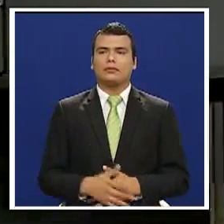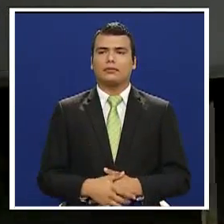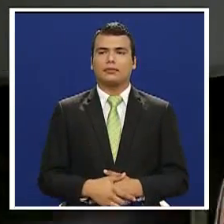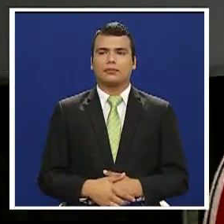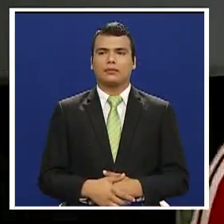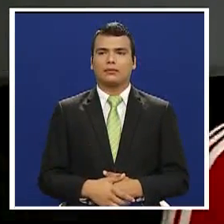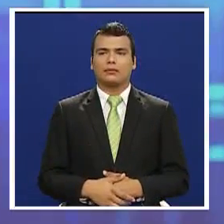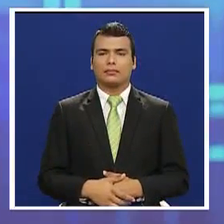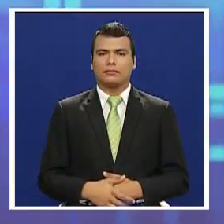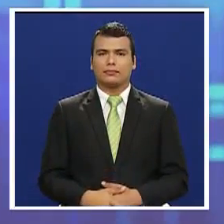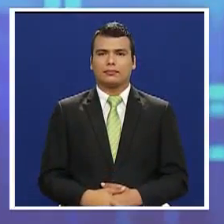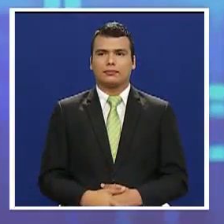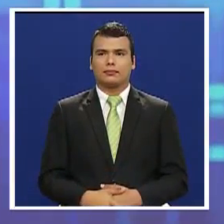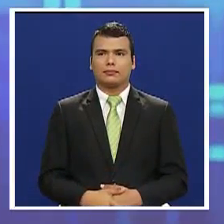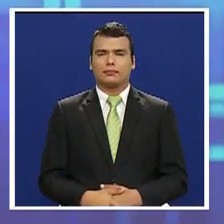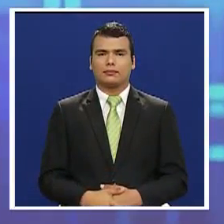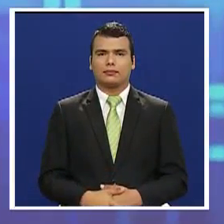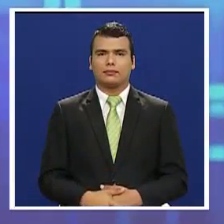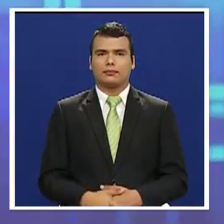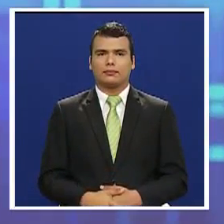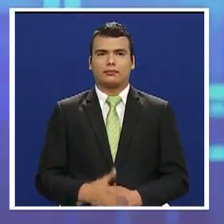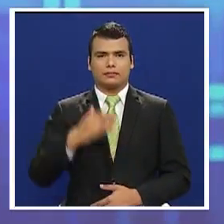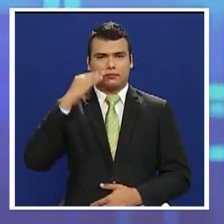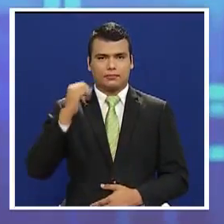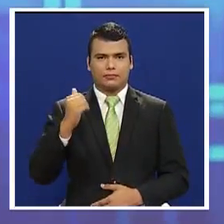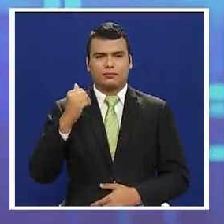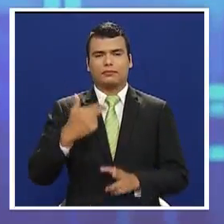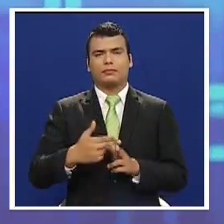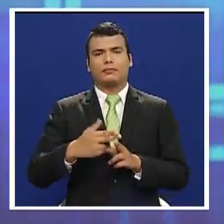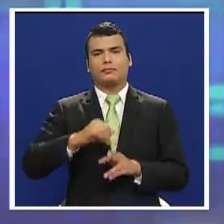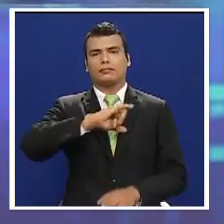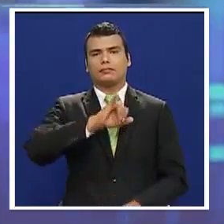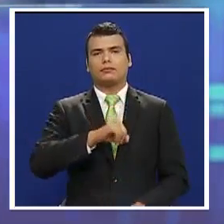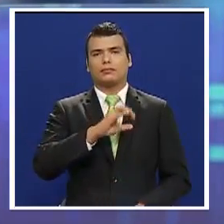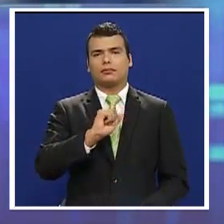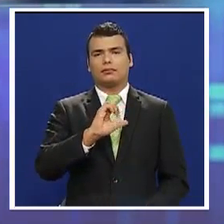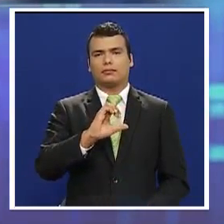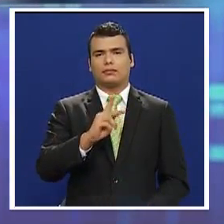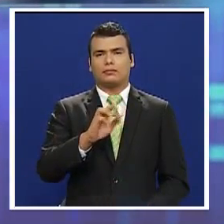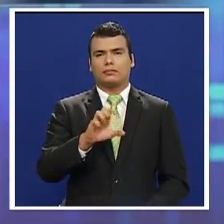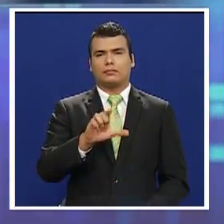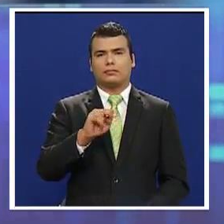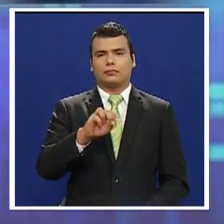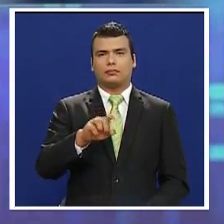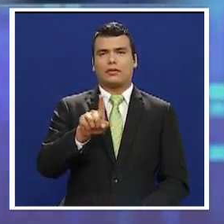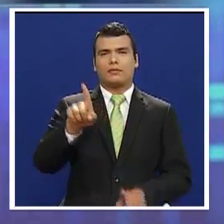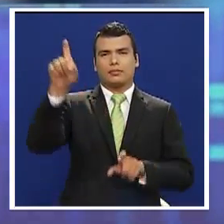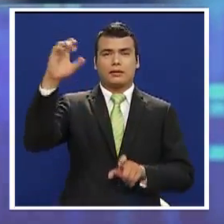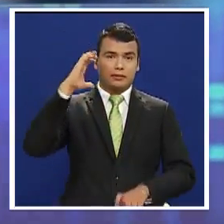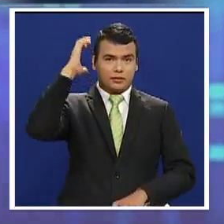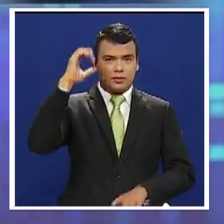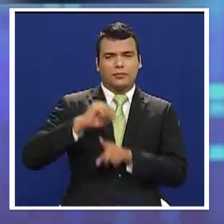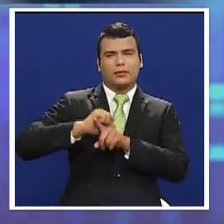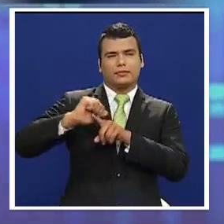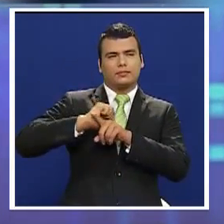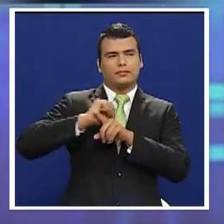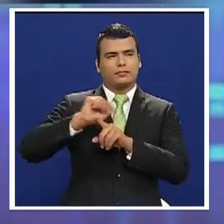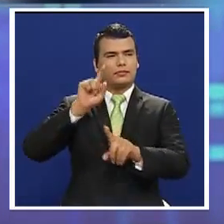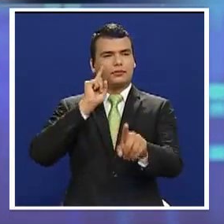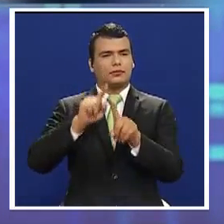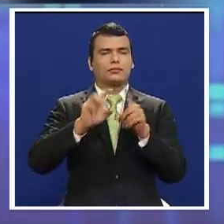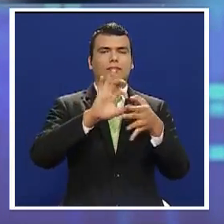estuvieron tras las declaraciones de los protagonistas del encuentro. Informa Mónica Santa Cruz. intentaron hacer cosas interesantes,